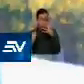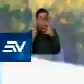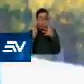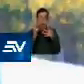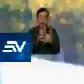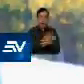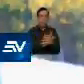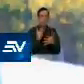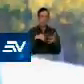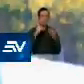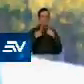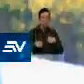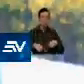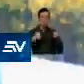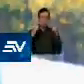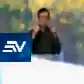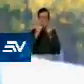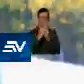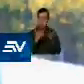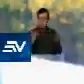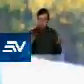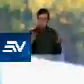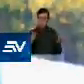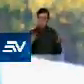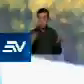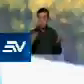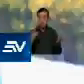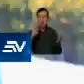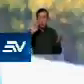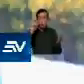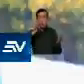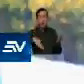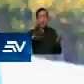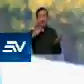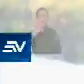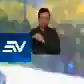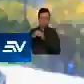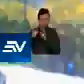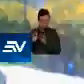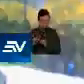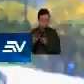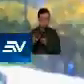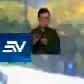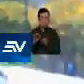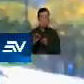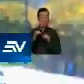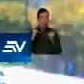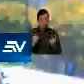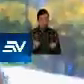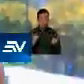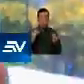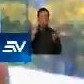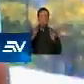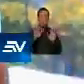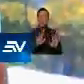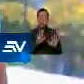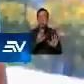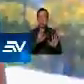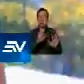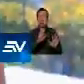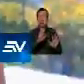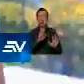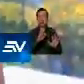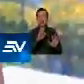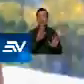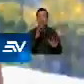resoluciones anteriores. Pero no podemos salir a hacer turismo dentro del país los guayacenses. Que paremos hoy no significa que esto se